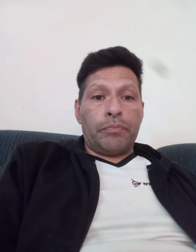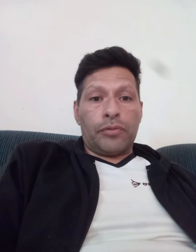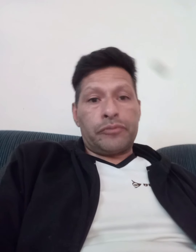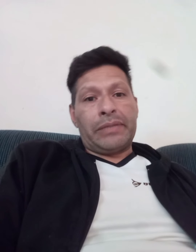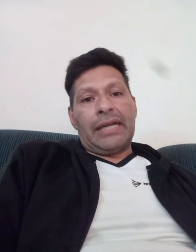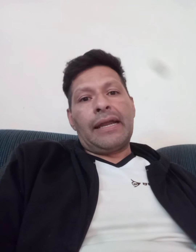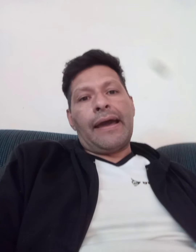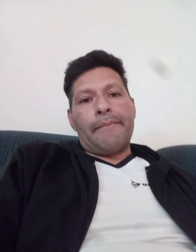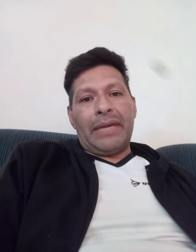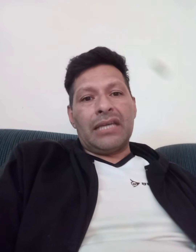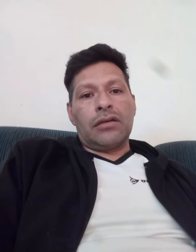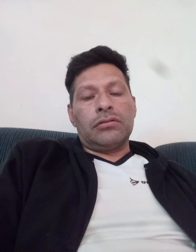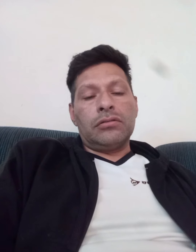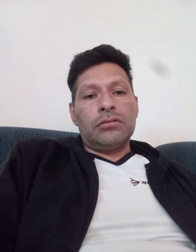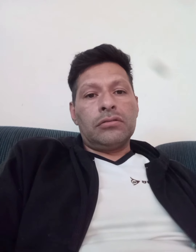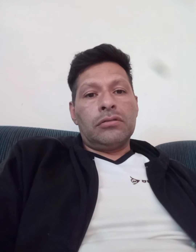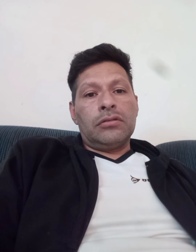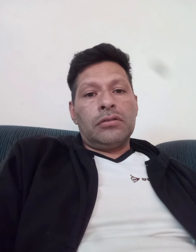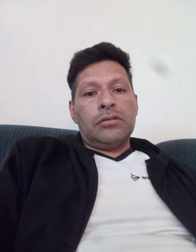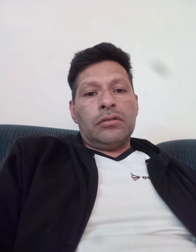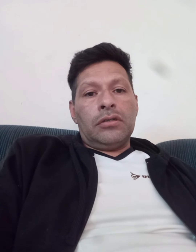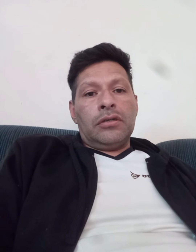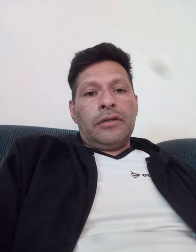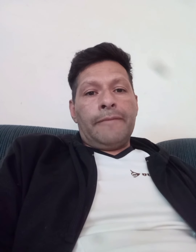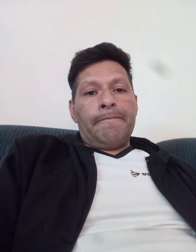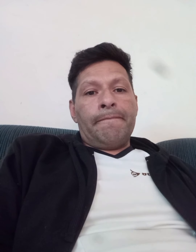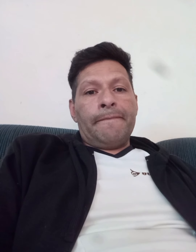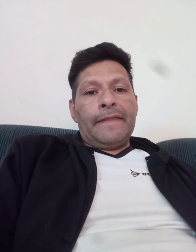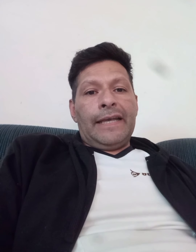o no hizo prosperar a México.